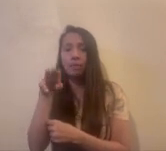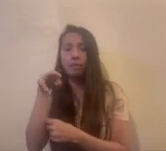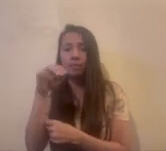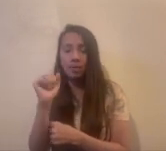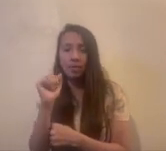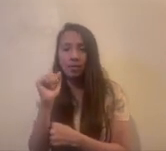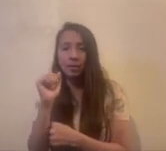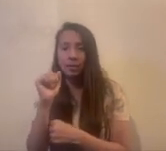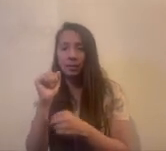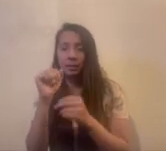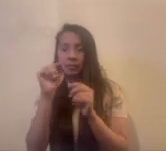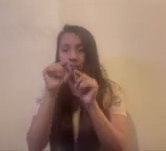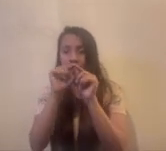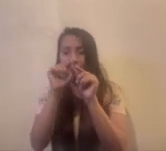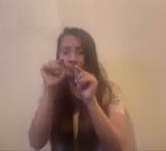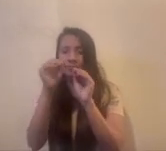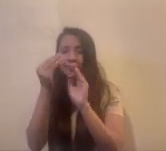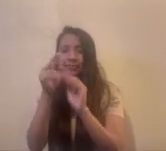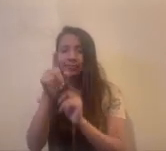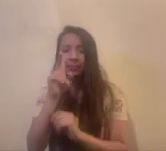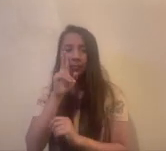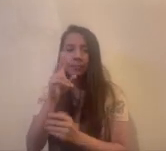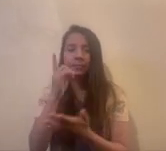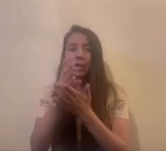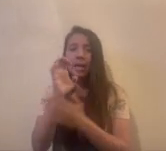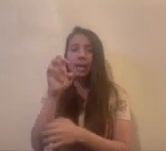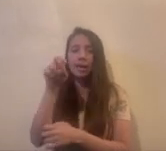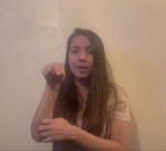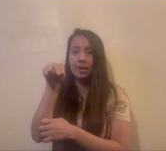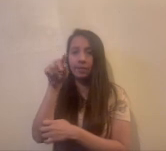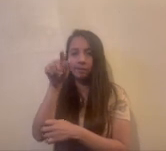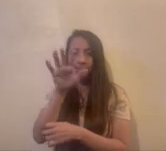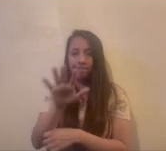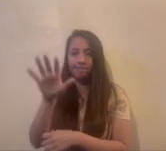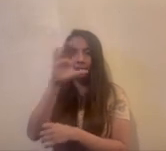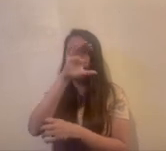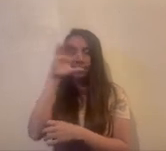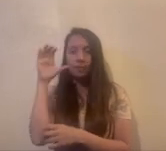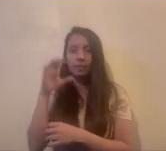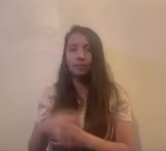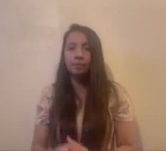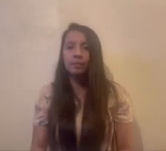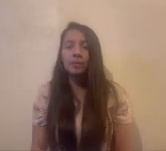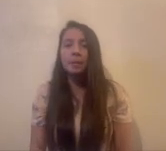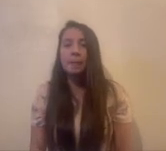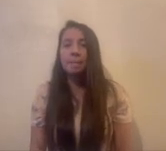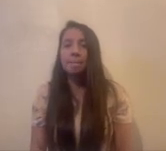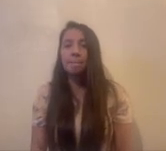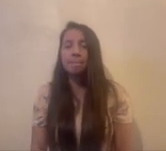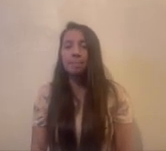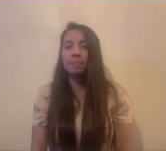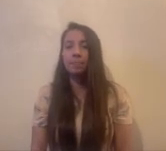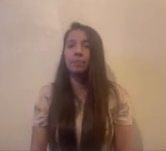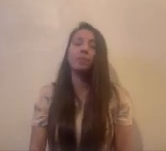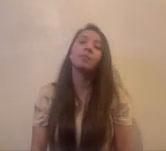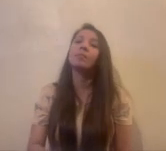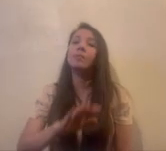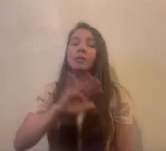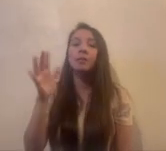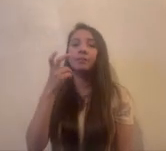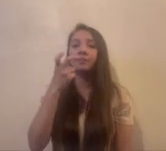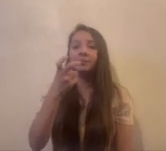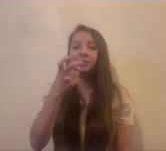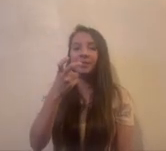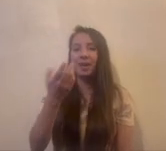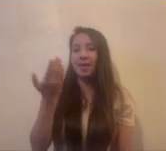de la radícula y está señalado como en esta imagen. Podemos pasar a la próxima, Pam. En